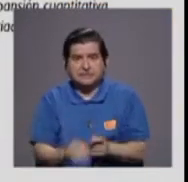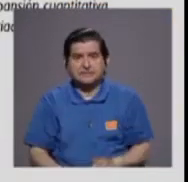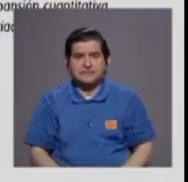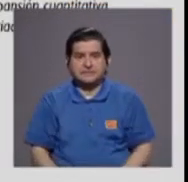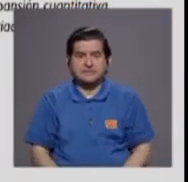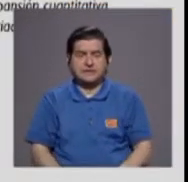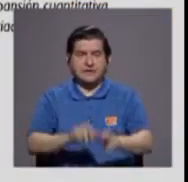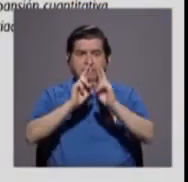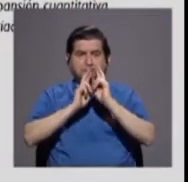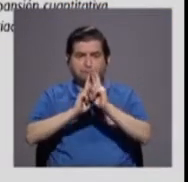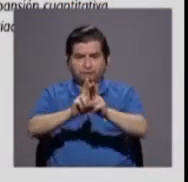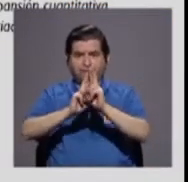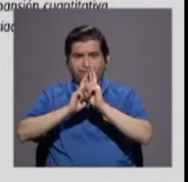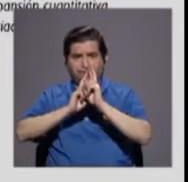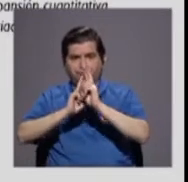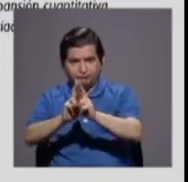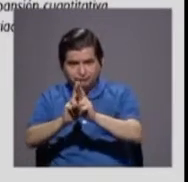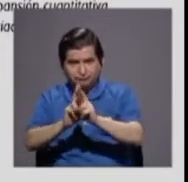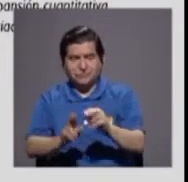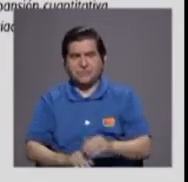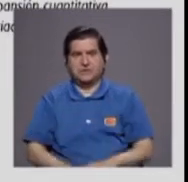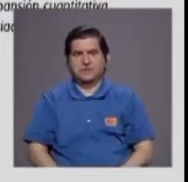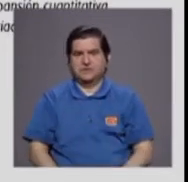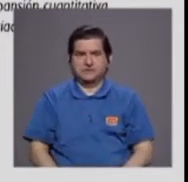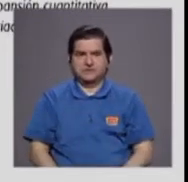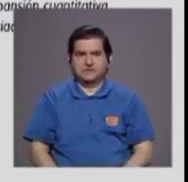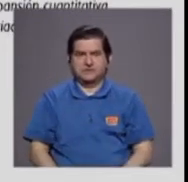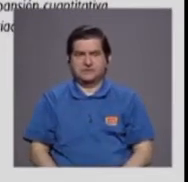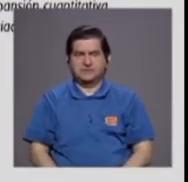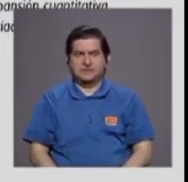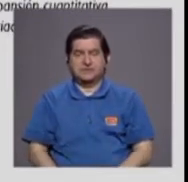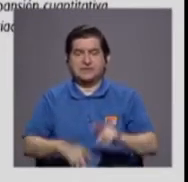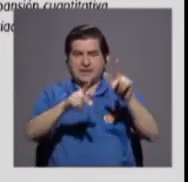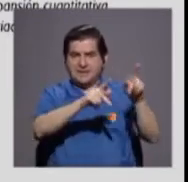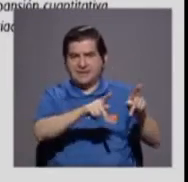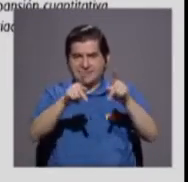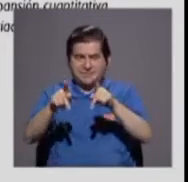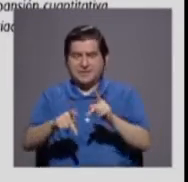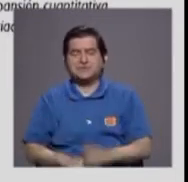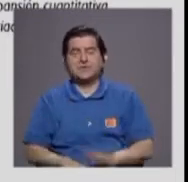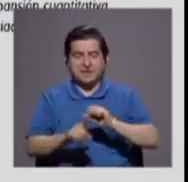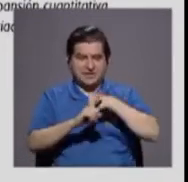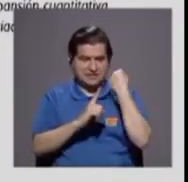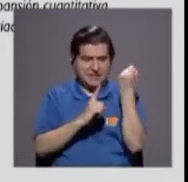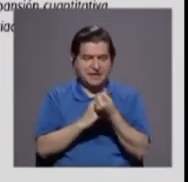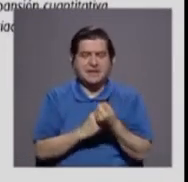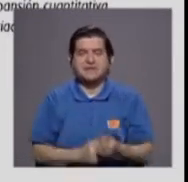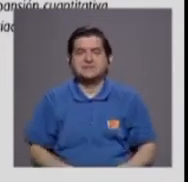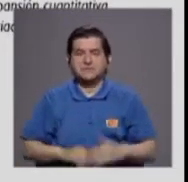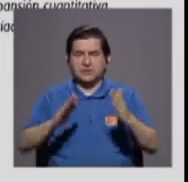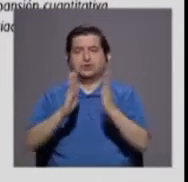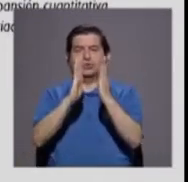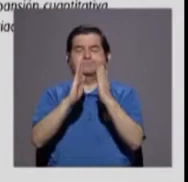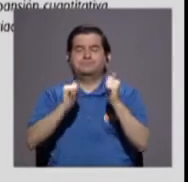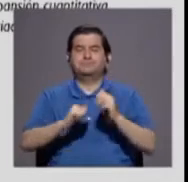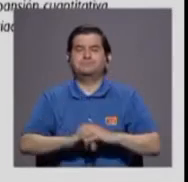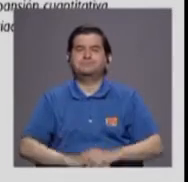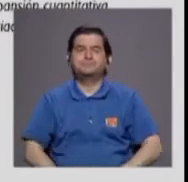la respuesta de los habitantes ante esa medida.